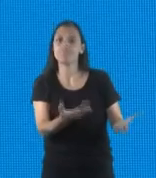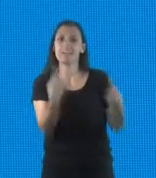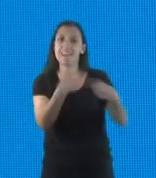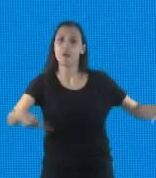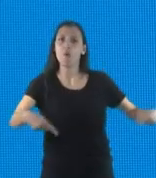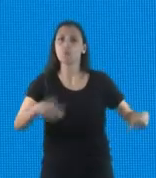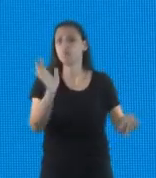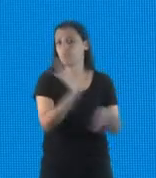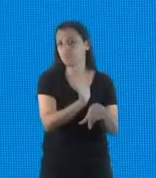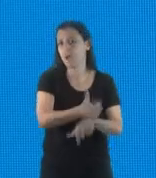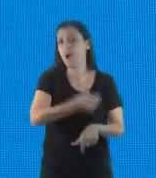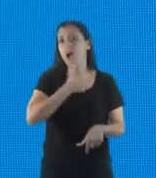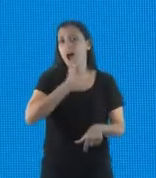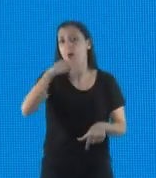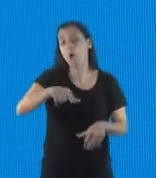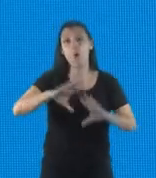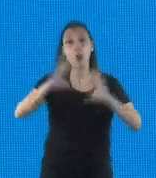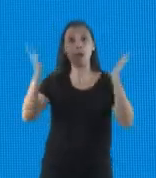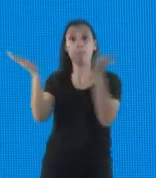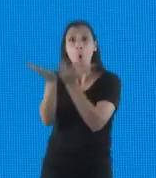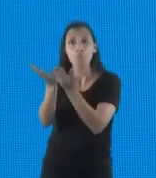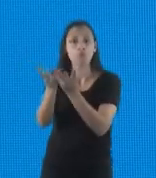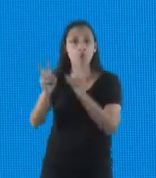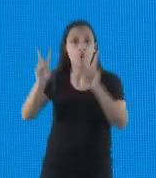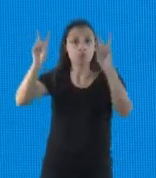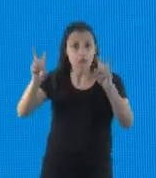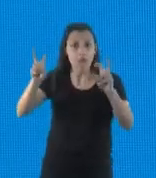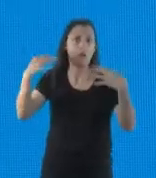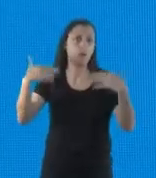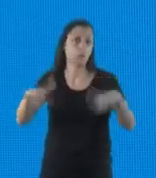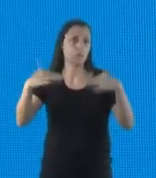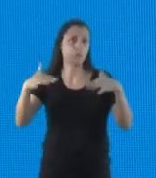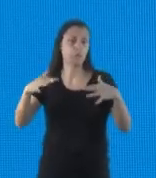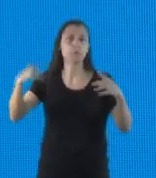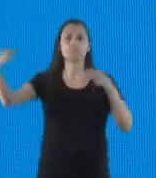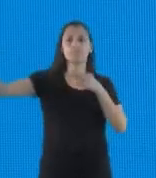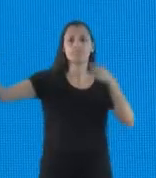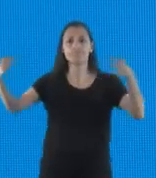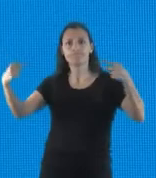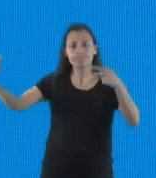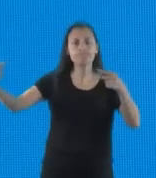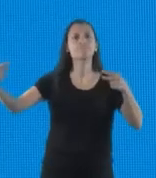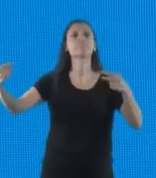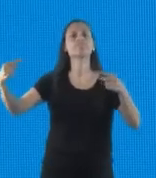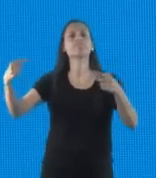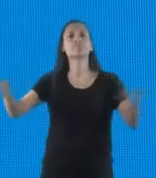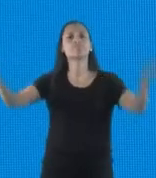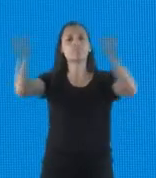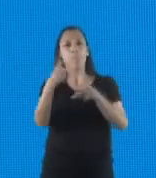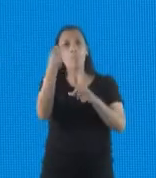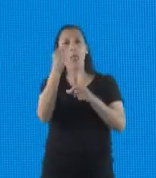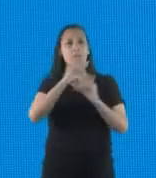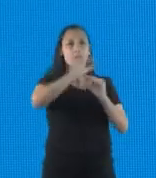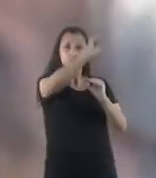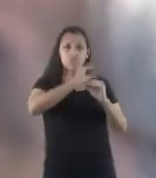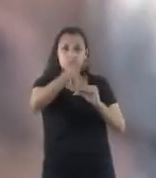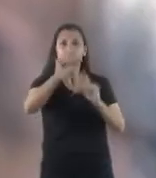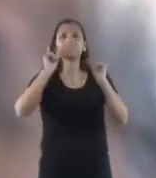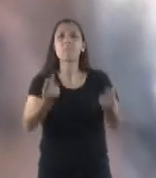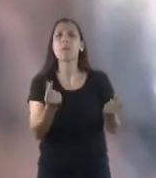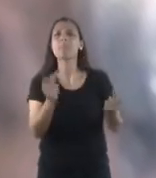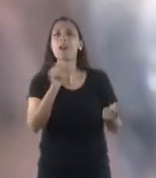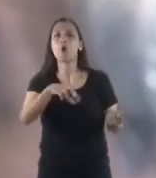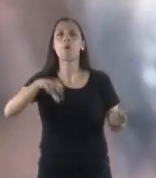estratégico en un mundo en el que la discusión, la distribución y el valor de las proteínas